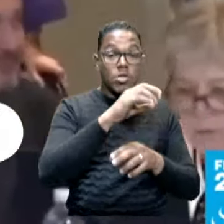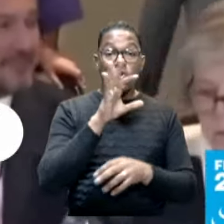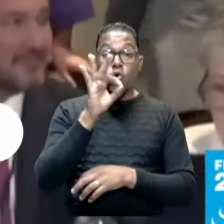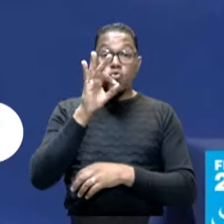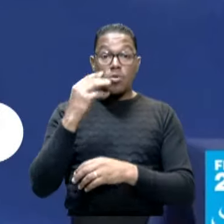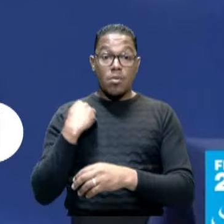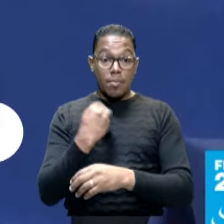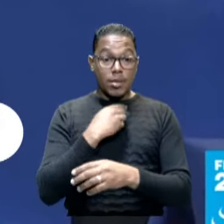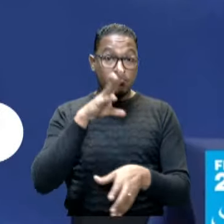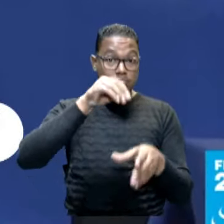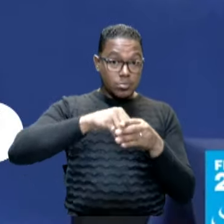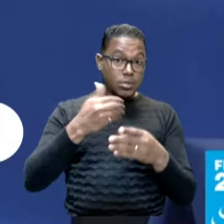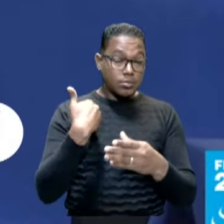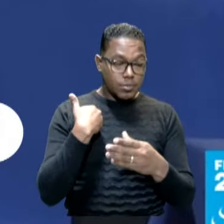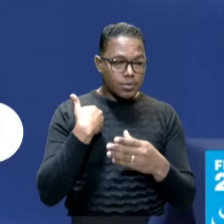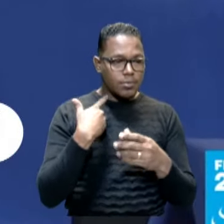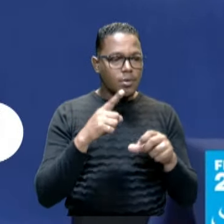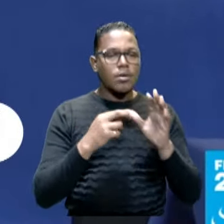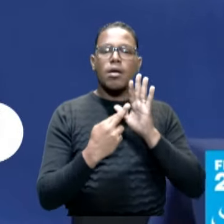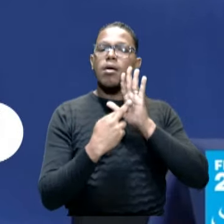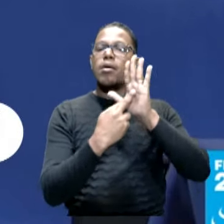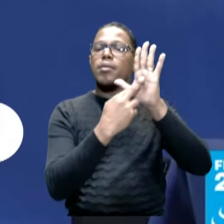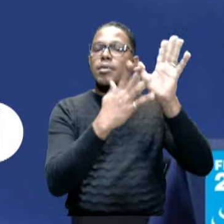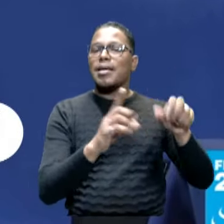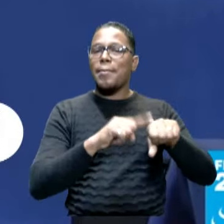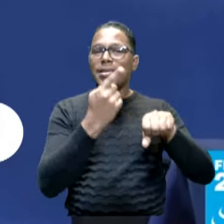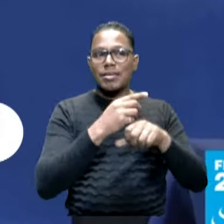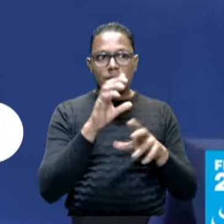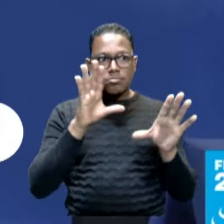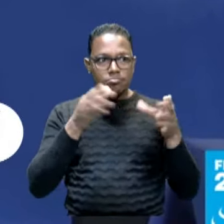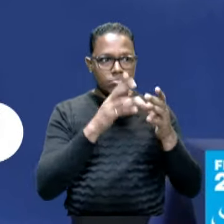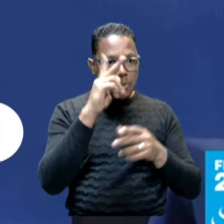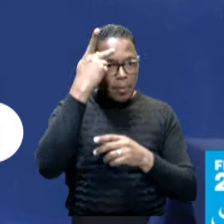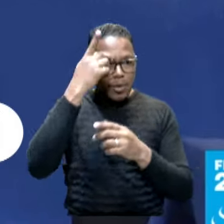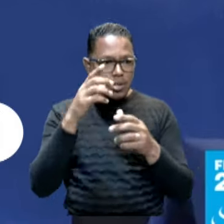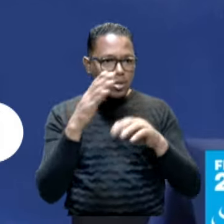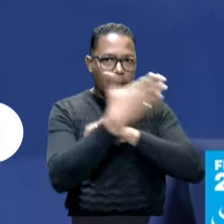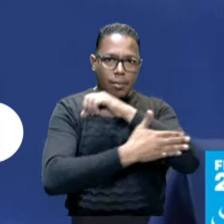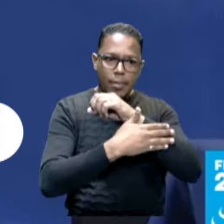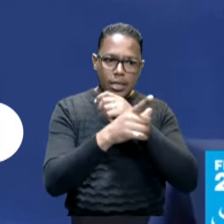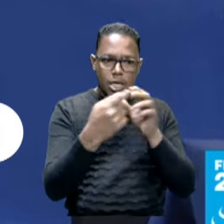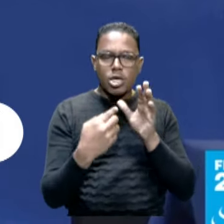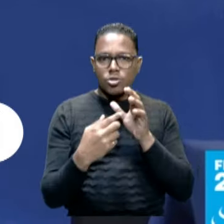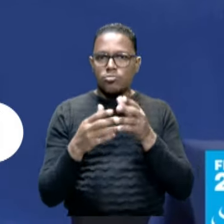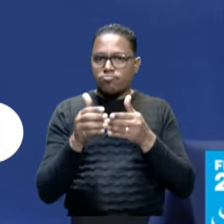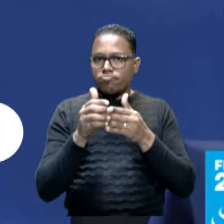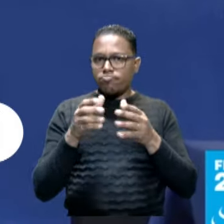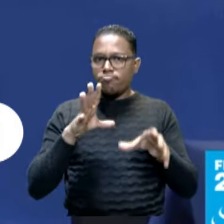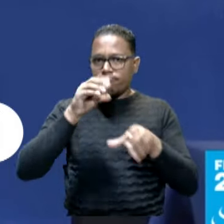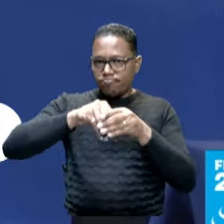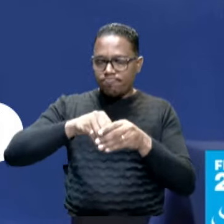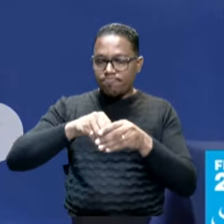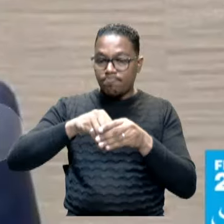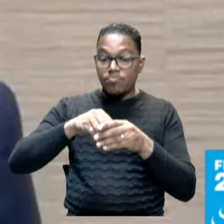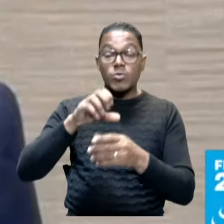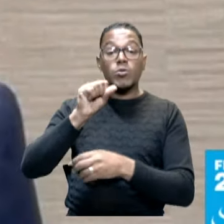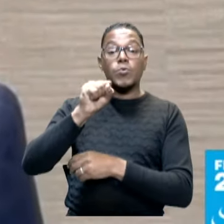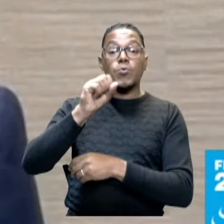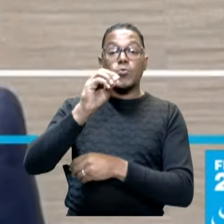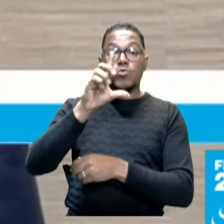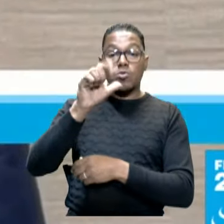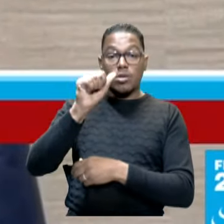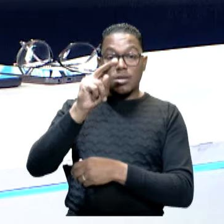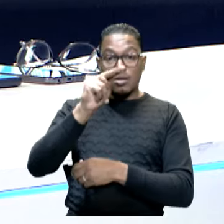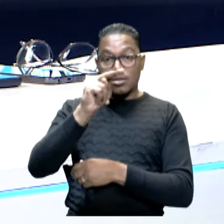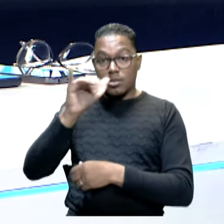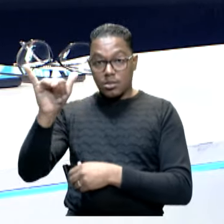por representantes de los principales partidos del país. Este tema ha sido trabajado por Solange Soto y usted tendrá detalles